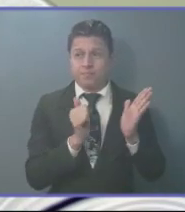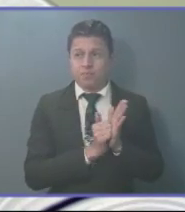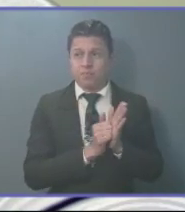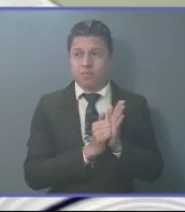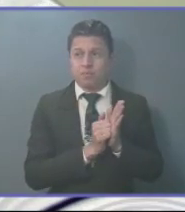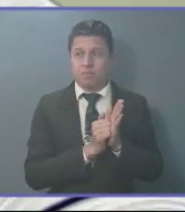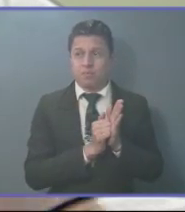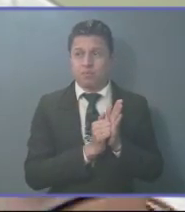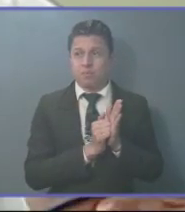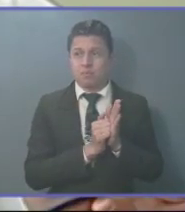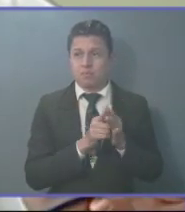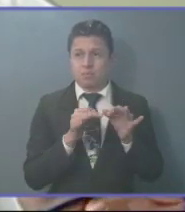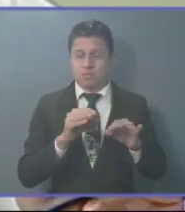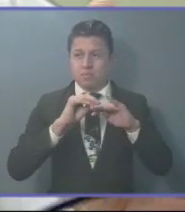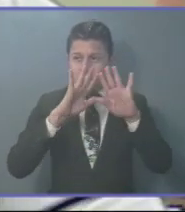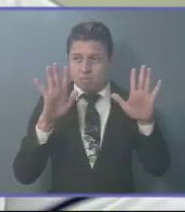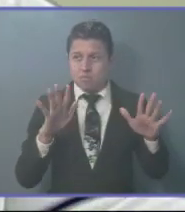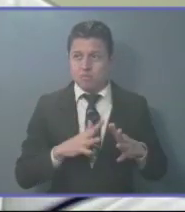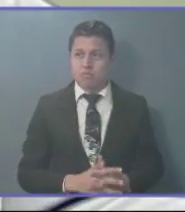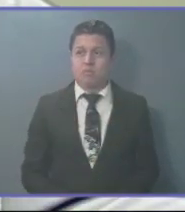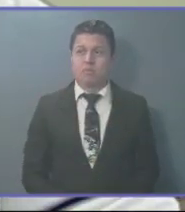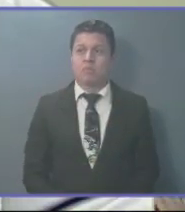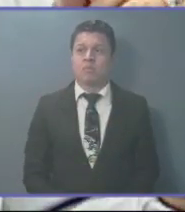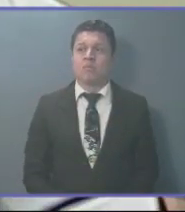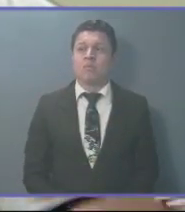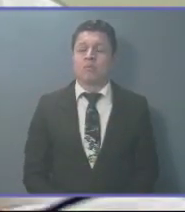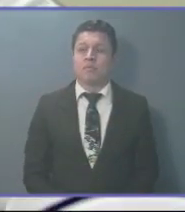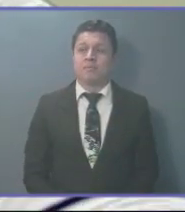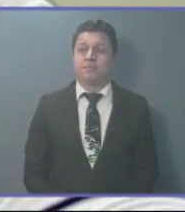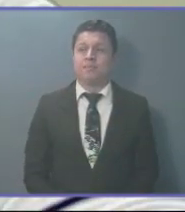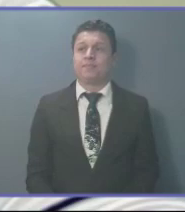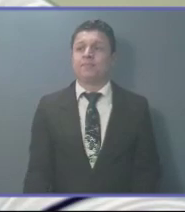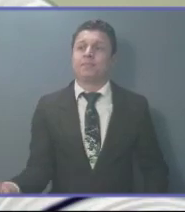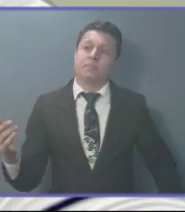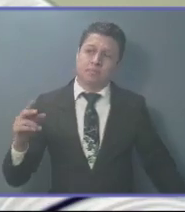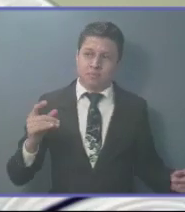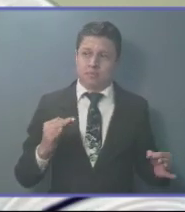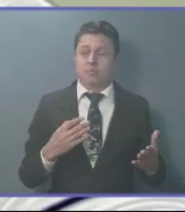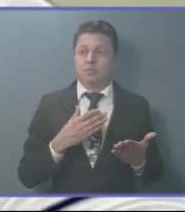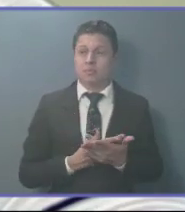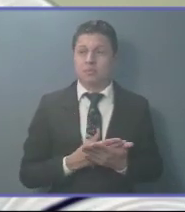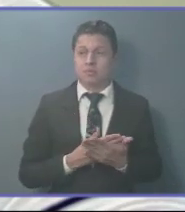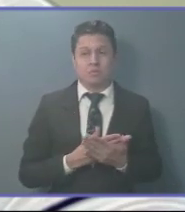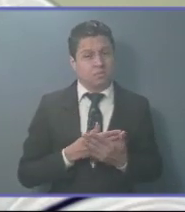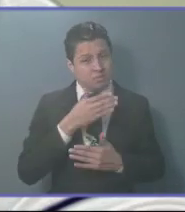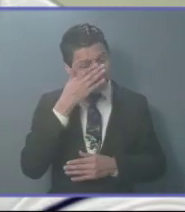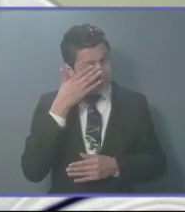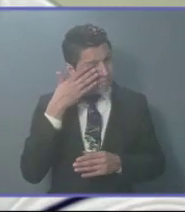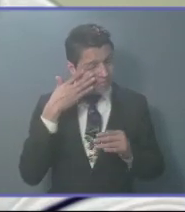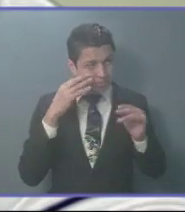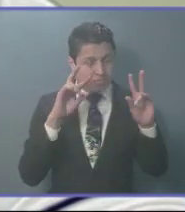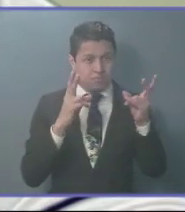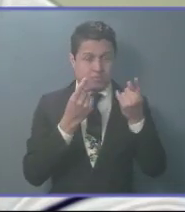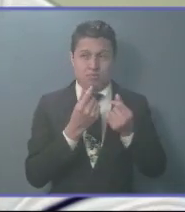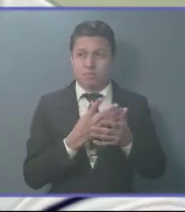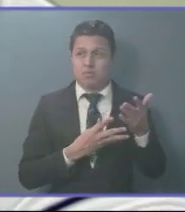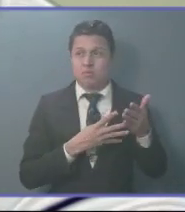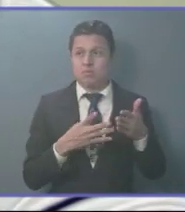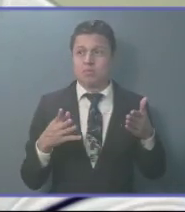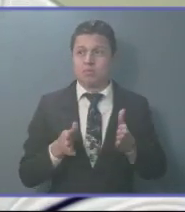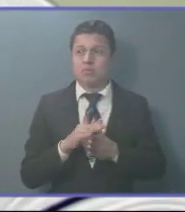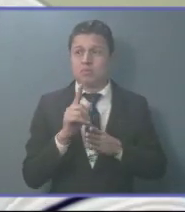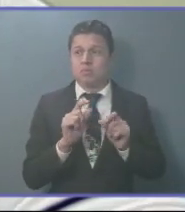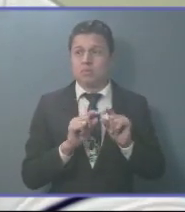Legislativa. Obviamente, el Ejecutivo tiene un tema de iniciativa en cuestiones de presupuestaria y organización